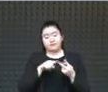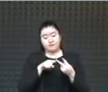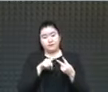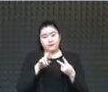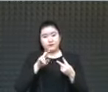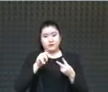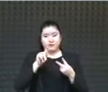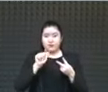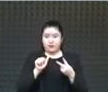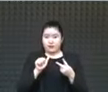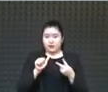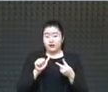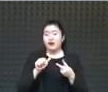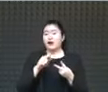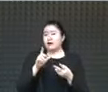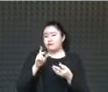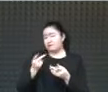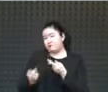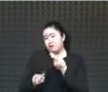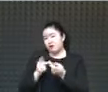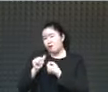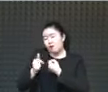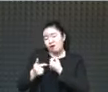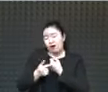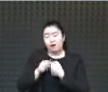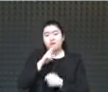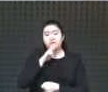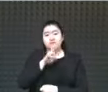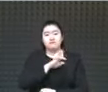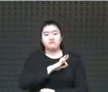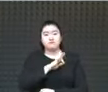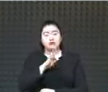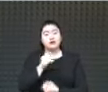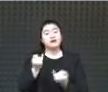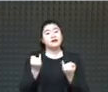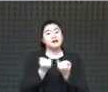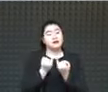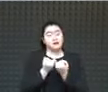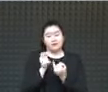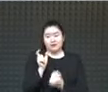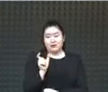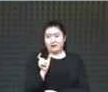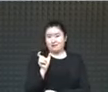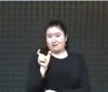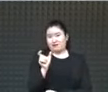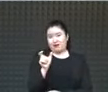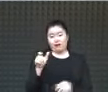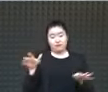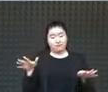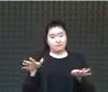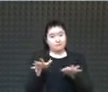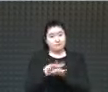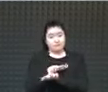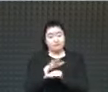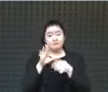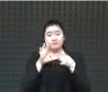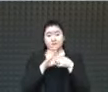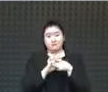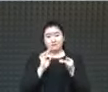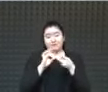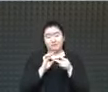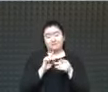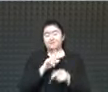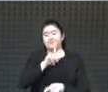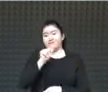y después mostraremos también el cambio de tarjeta que va a haber y algunos otros detalles sobre ello y contestaremos